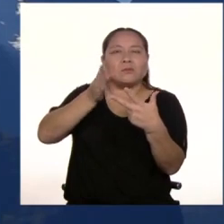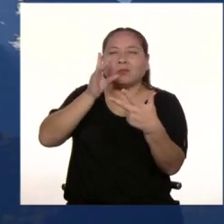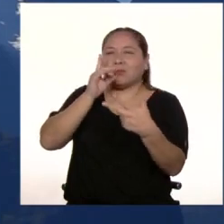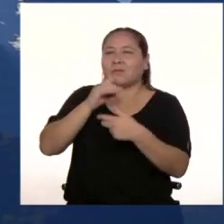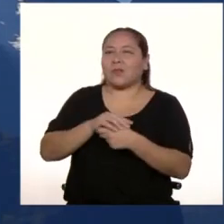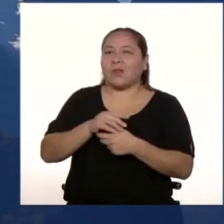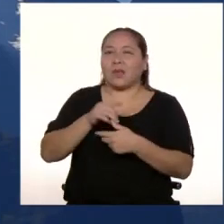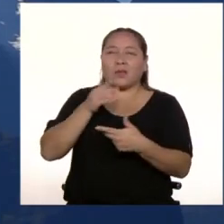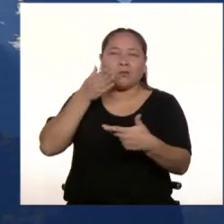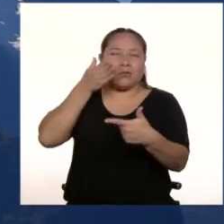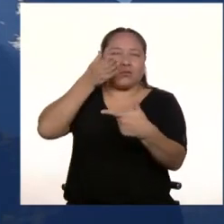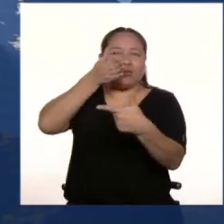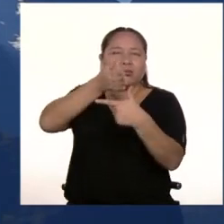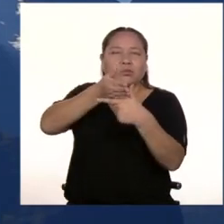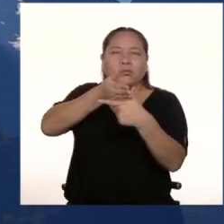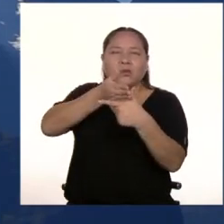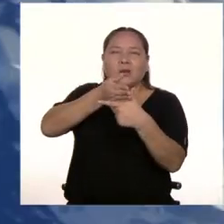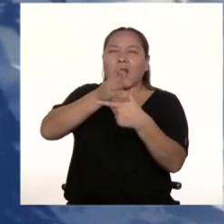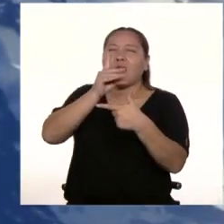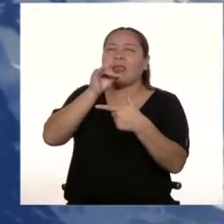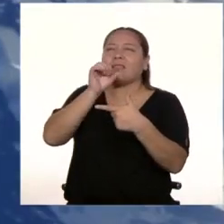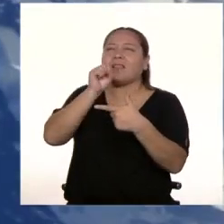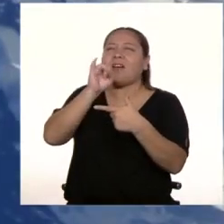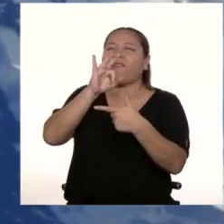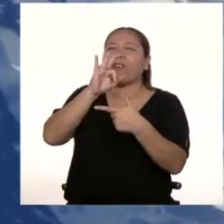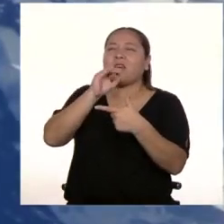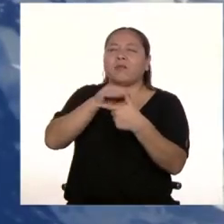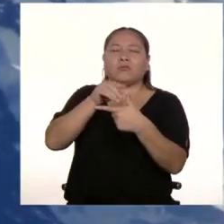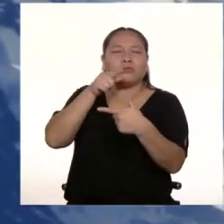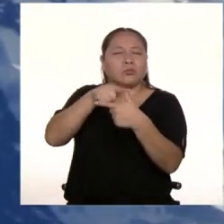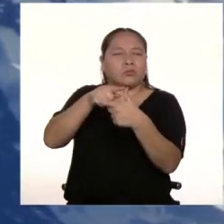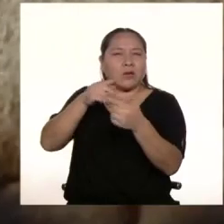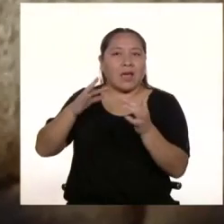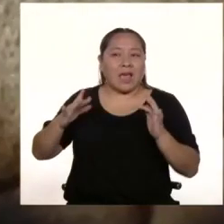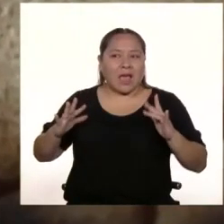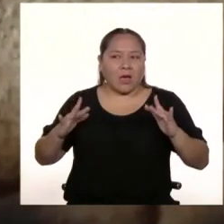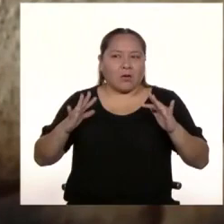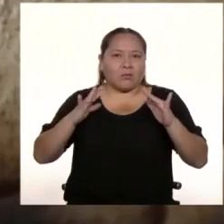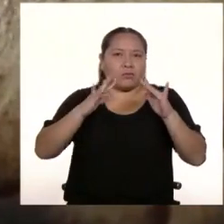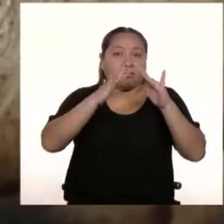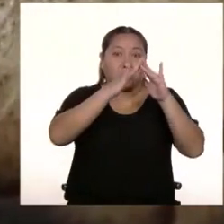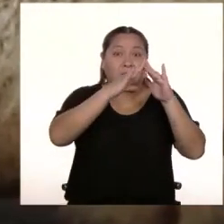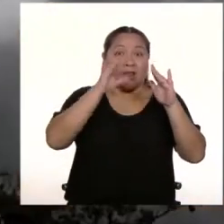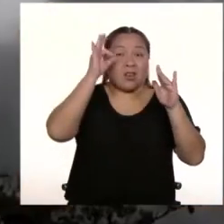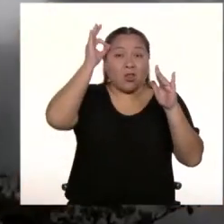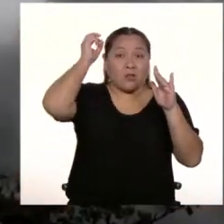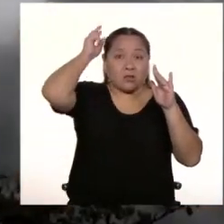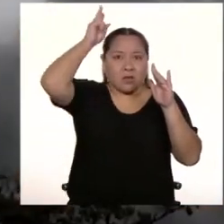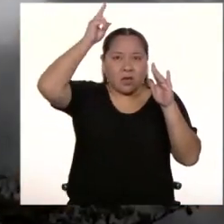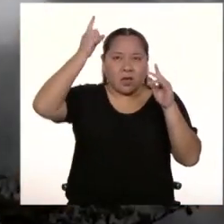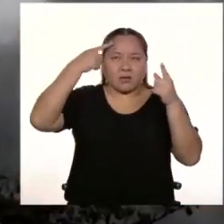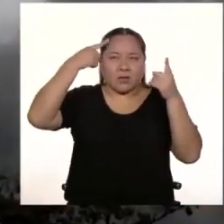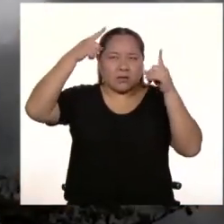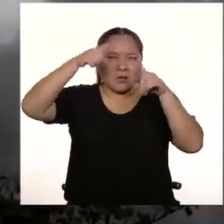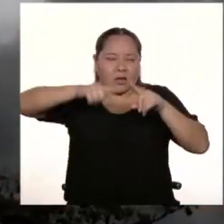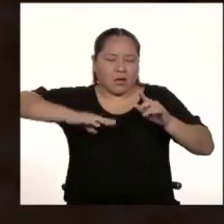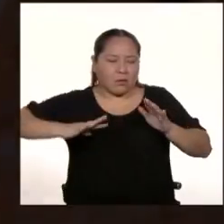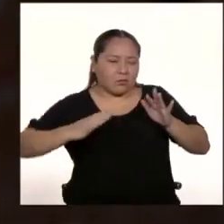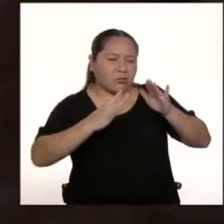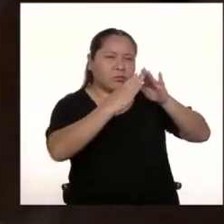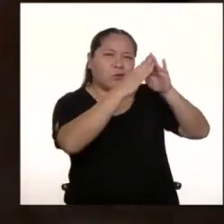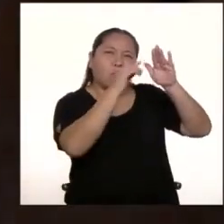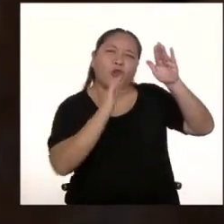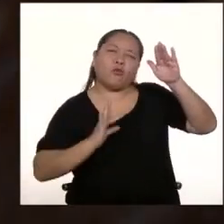Un desafío hecho a las alturas, cuando los incas decidieron construir en las faldas de una vieja montaña a 2.400